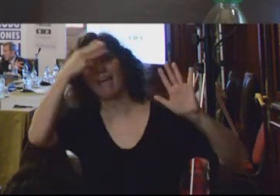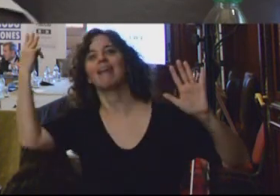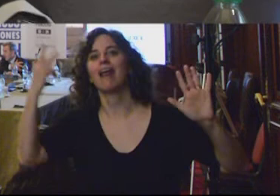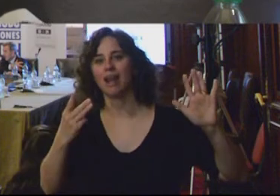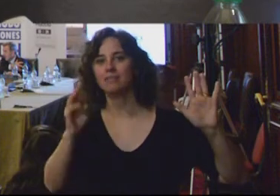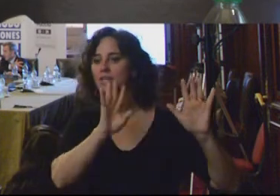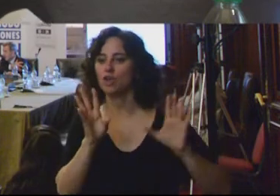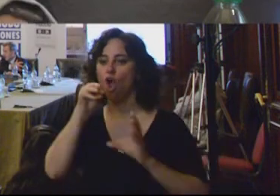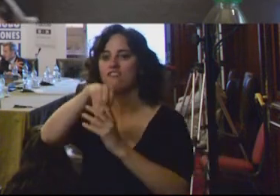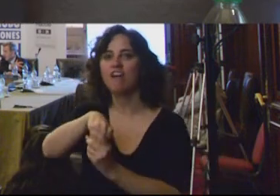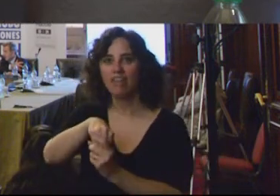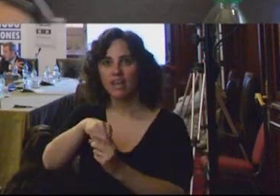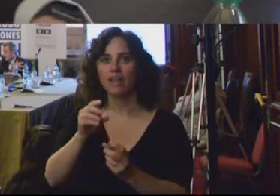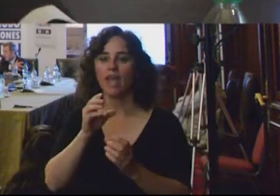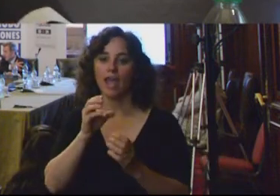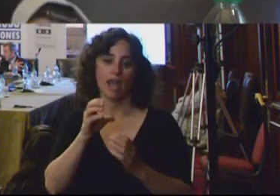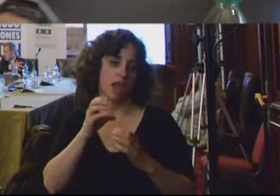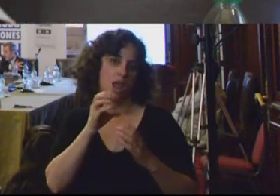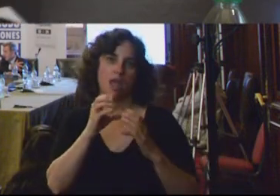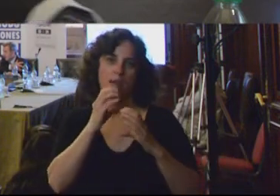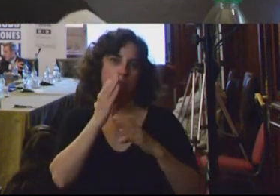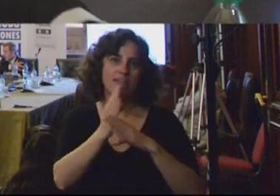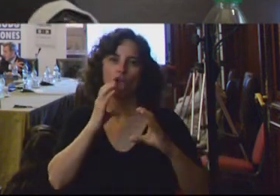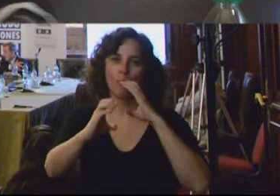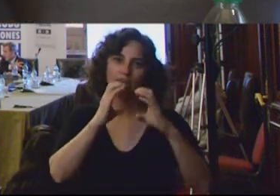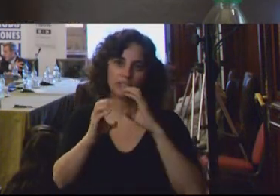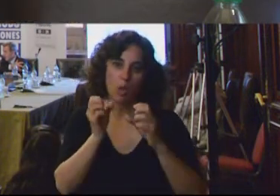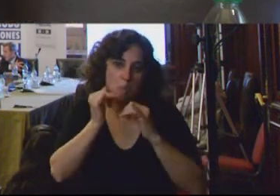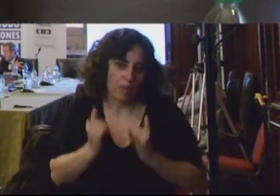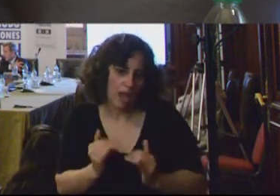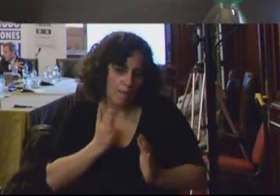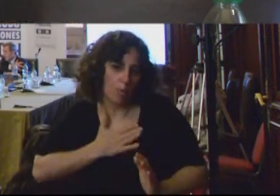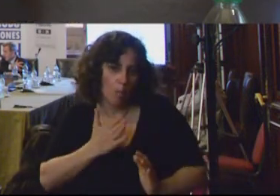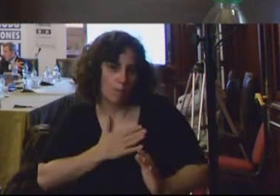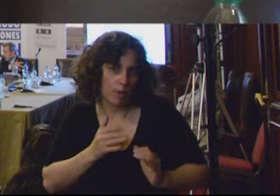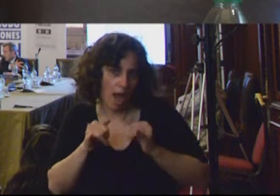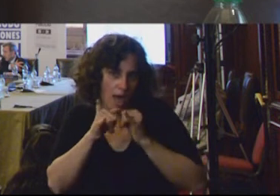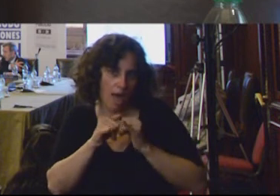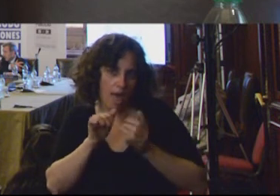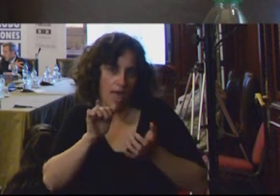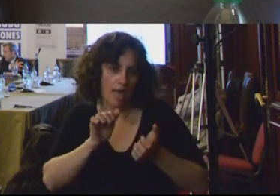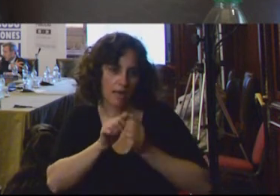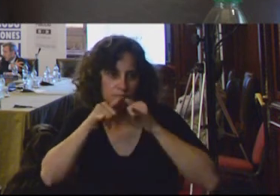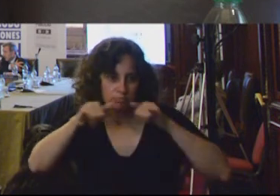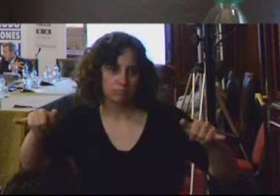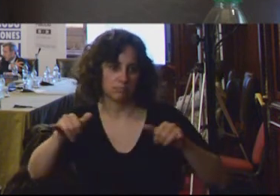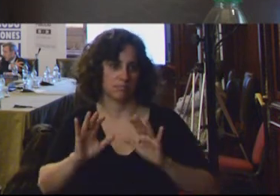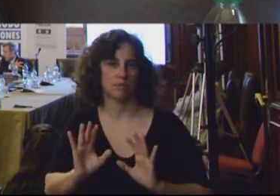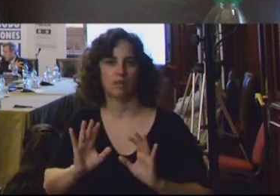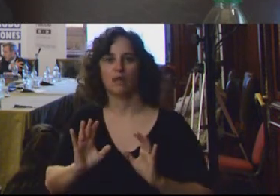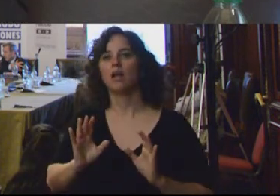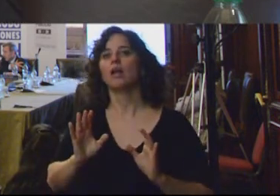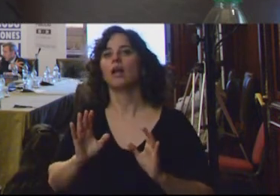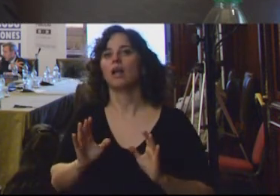la posibilidad de que los medios desarrollen su propia línea editorial, que es lo que ha pasado en el Ecuador. Y por eso en las